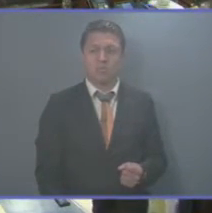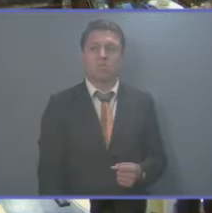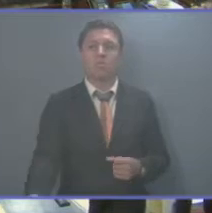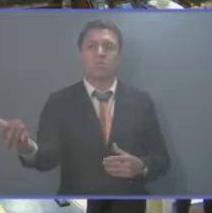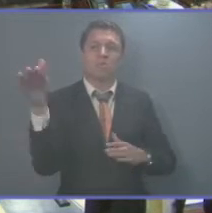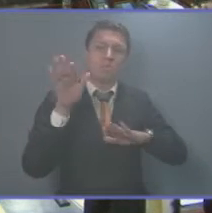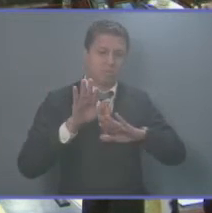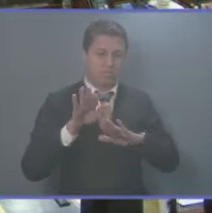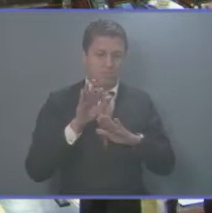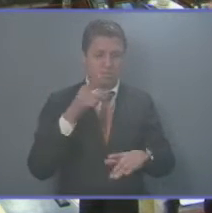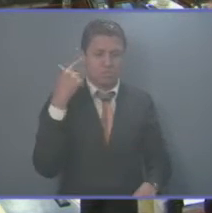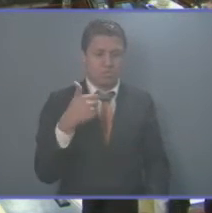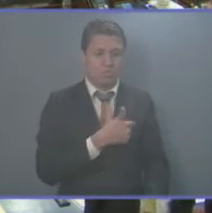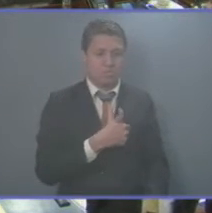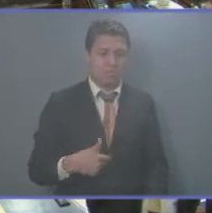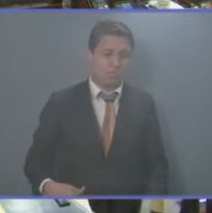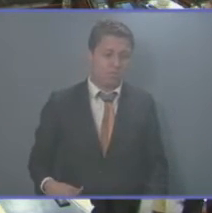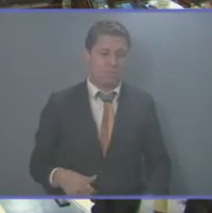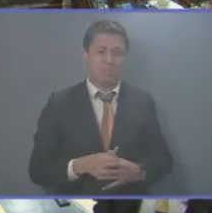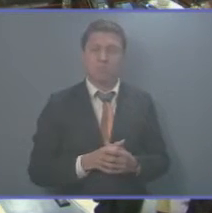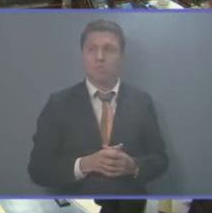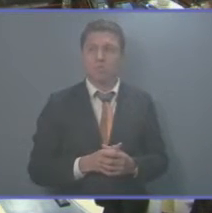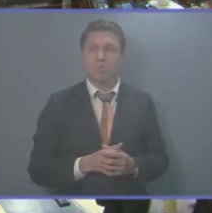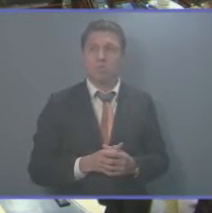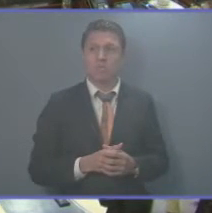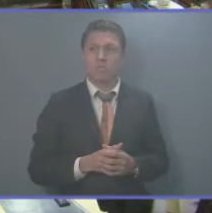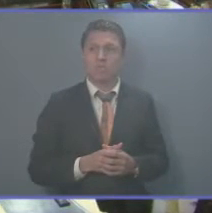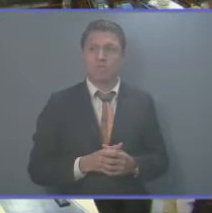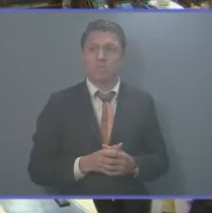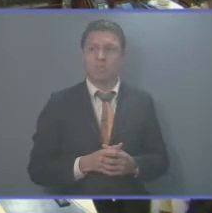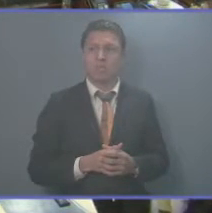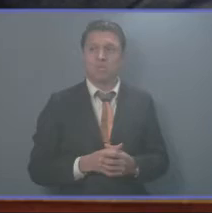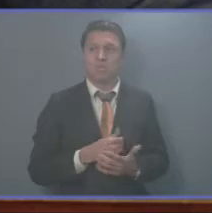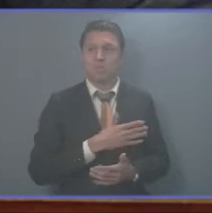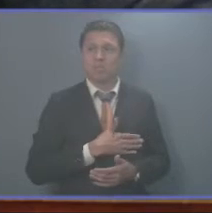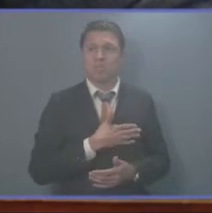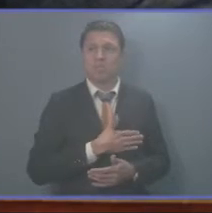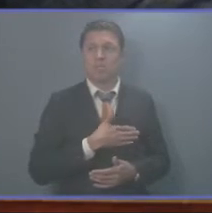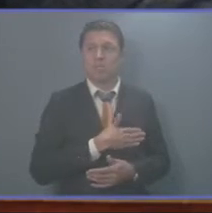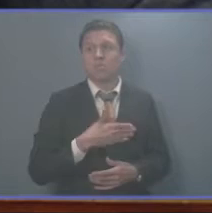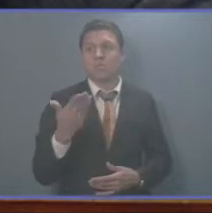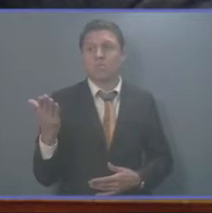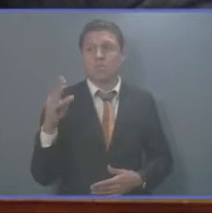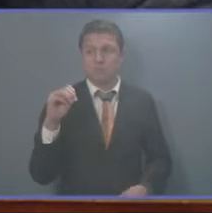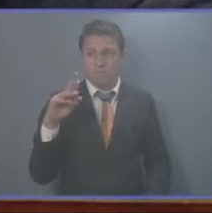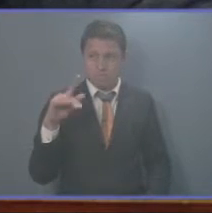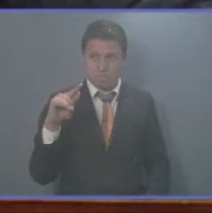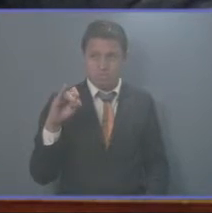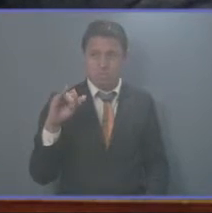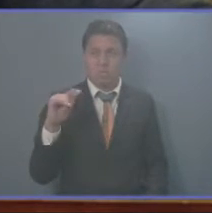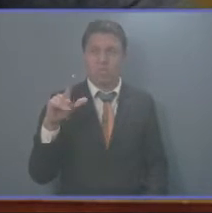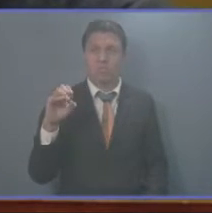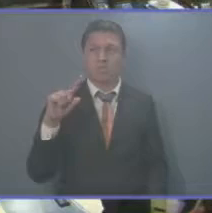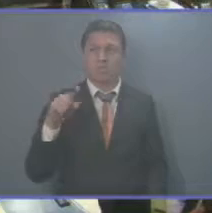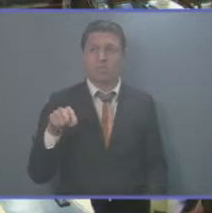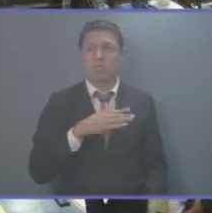Gracias, presidente. Disculpe, Violeta decía ahí, pero es Margarita López,